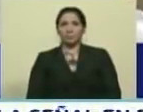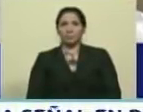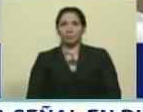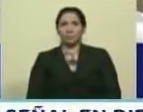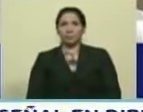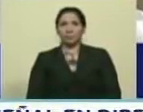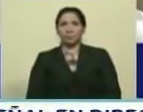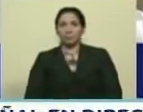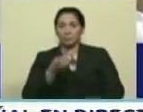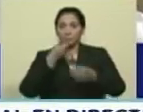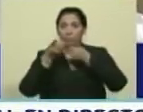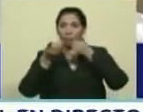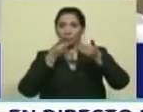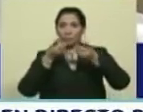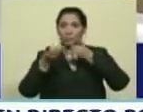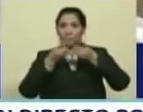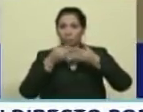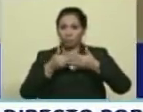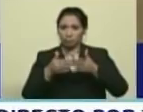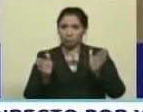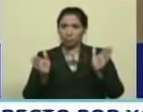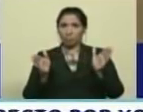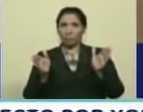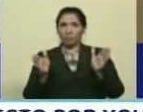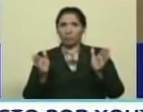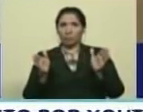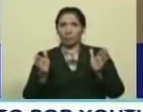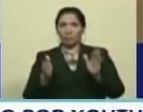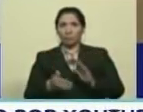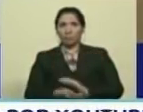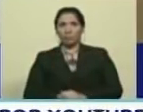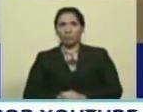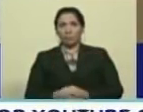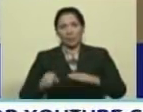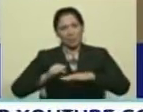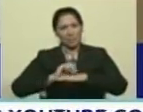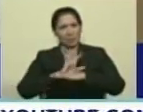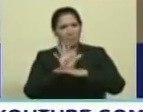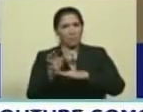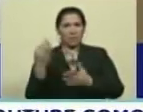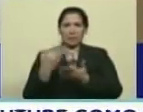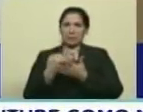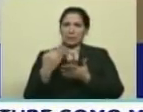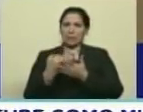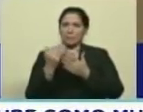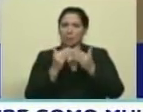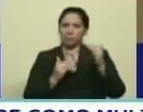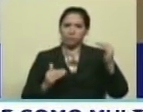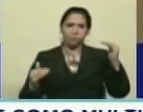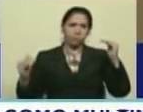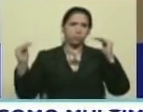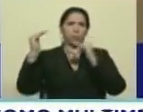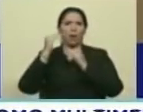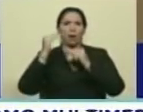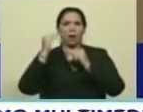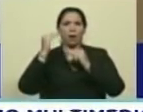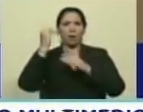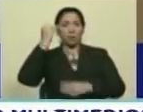en su discurso inaugural, el ALBA siempre ha tenido un sentido alto en la